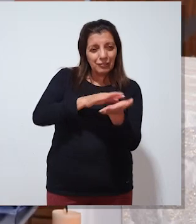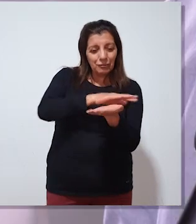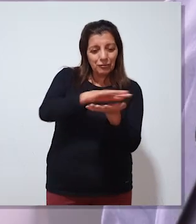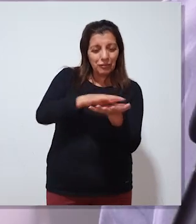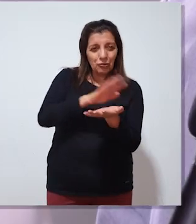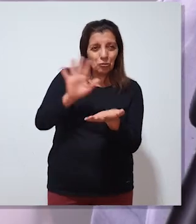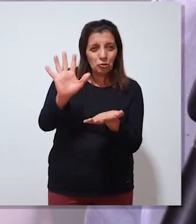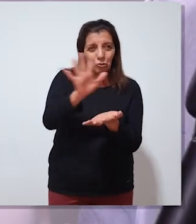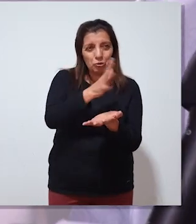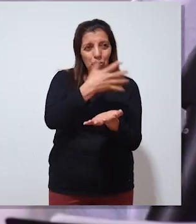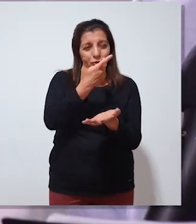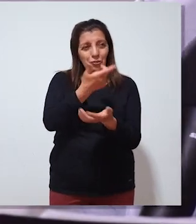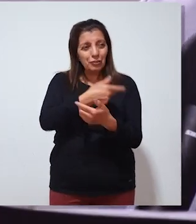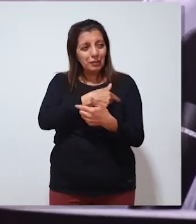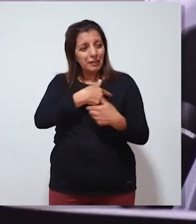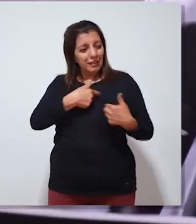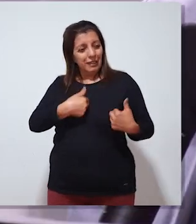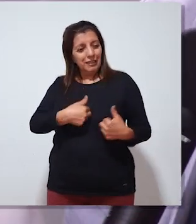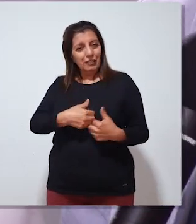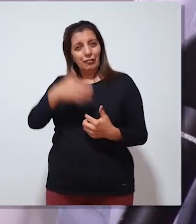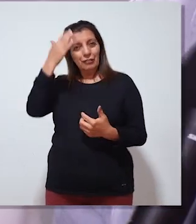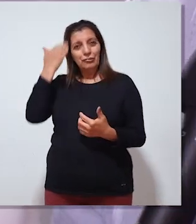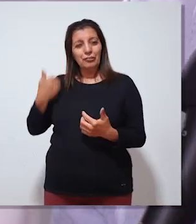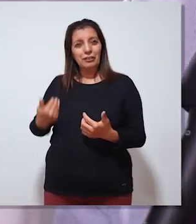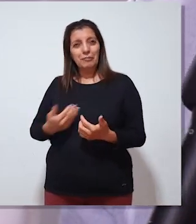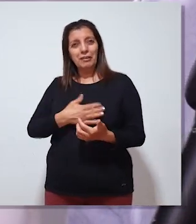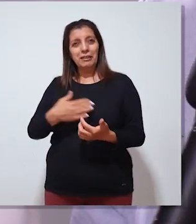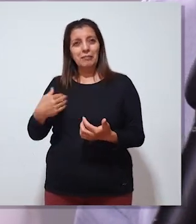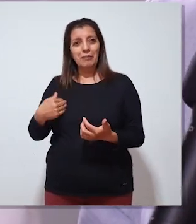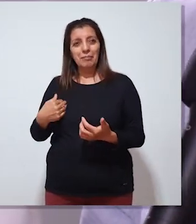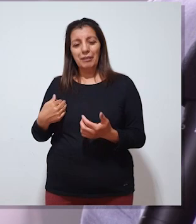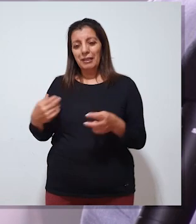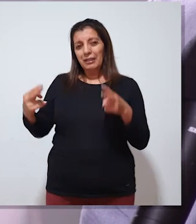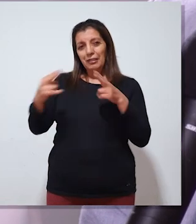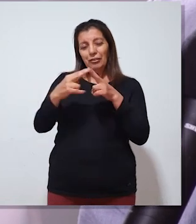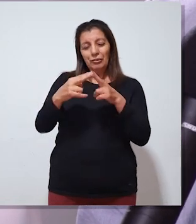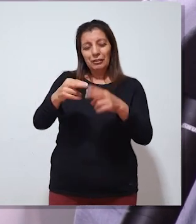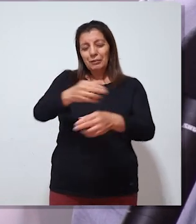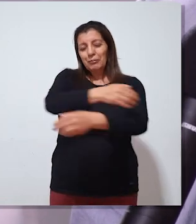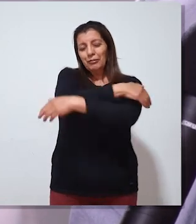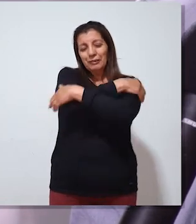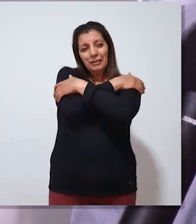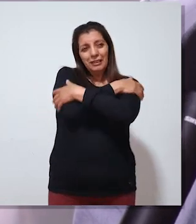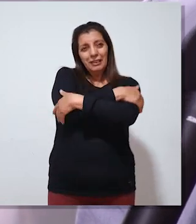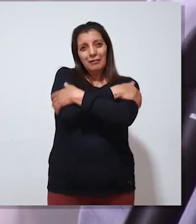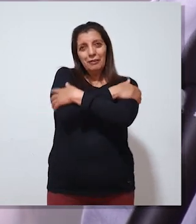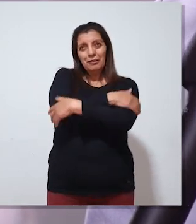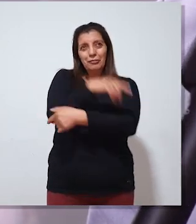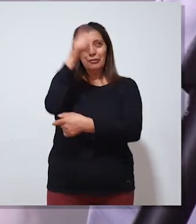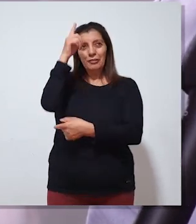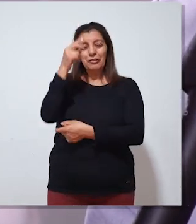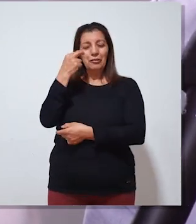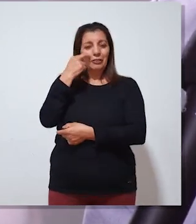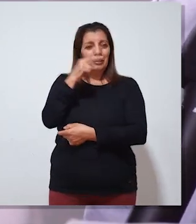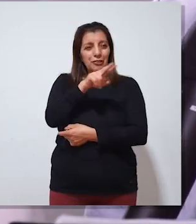todos. En el corazón de nuestra madre encontramos el abrazo de Dios. En la mirada de María